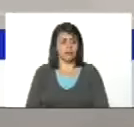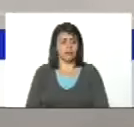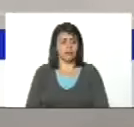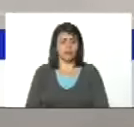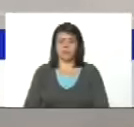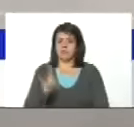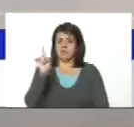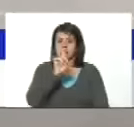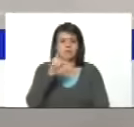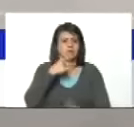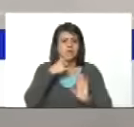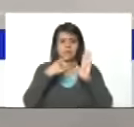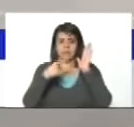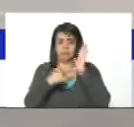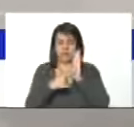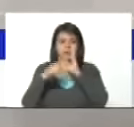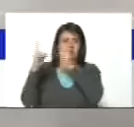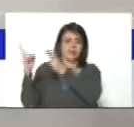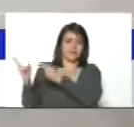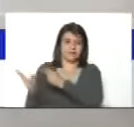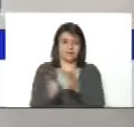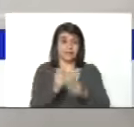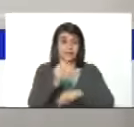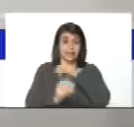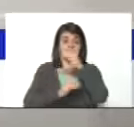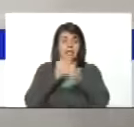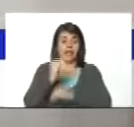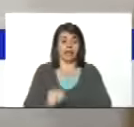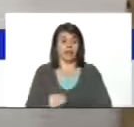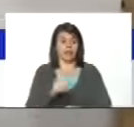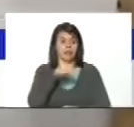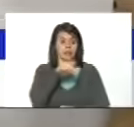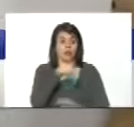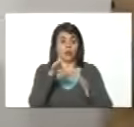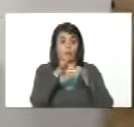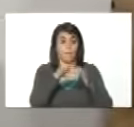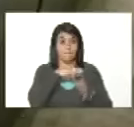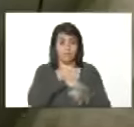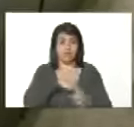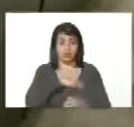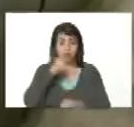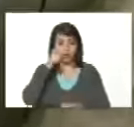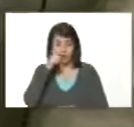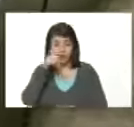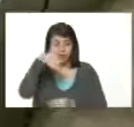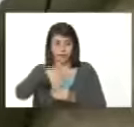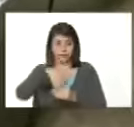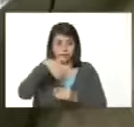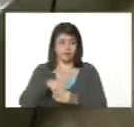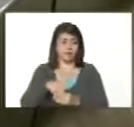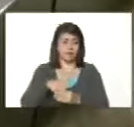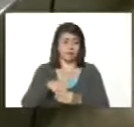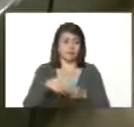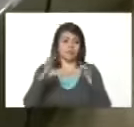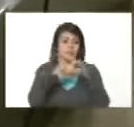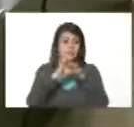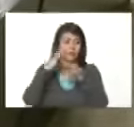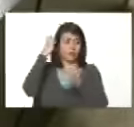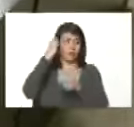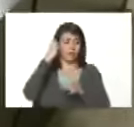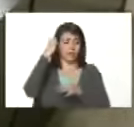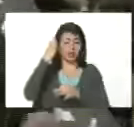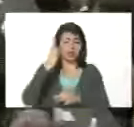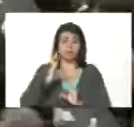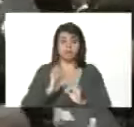dejar sin efecto la invitación que se hiciera a la misión de observación electoral de la Unión